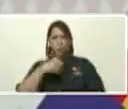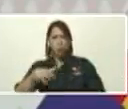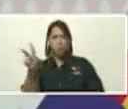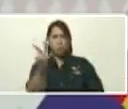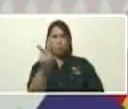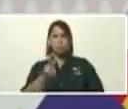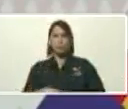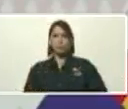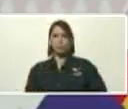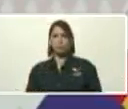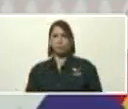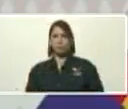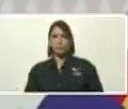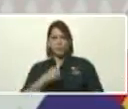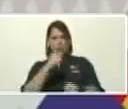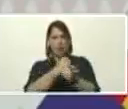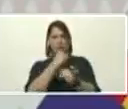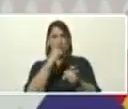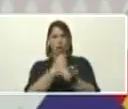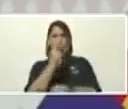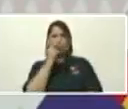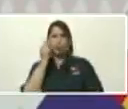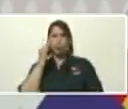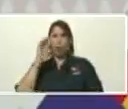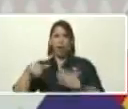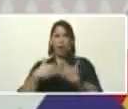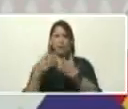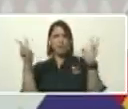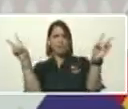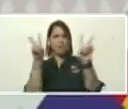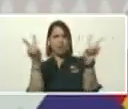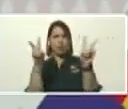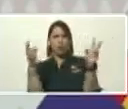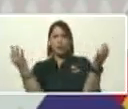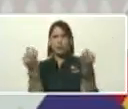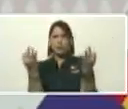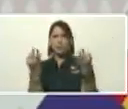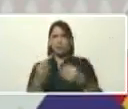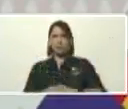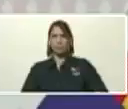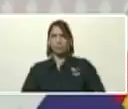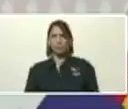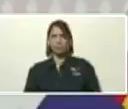Venezuela, clase obrera, hasta la victoria siempre.